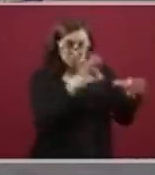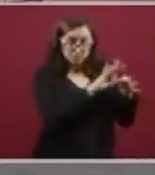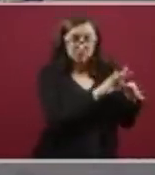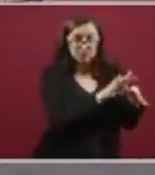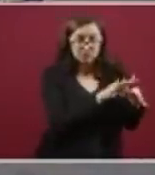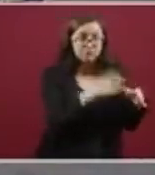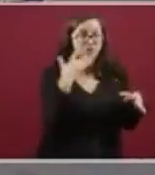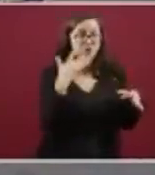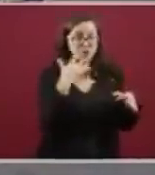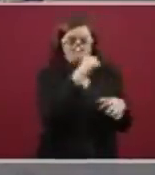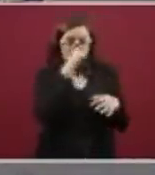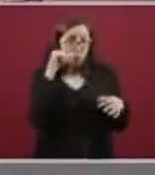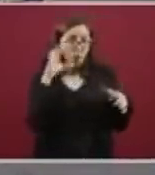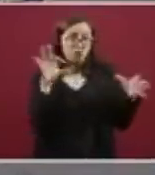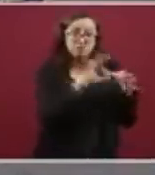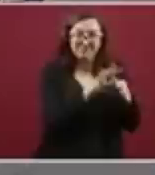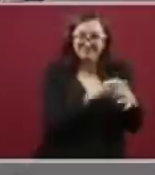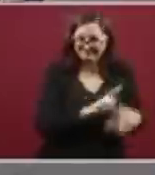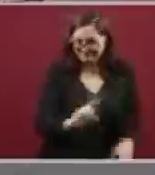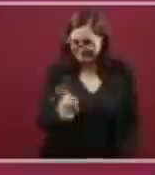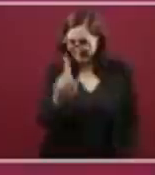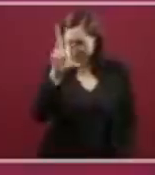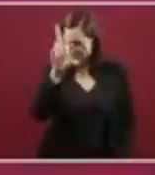los fifís. No.